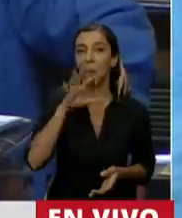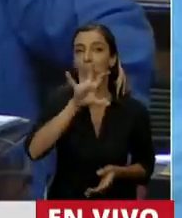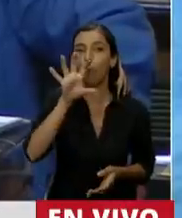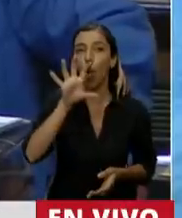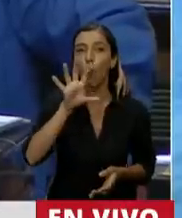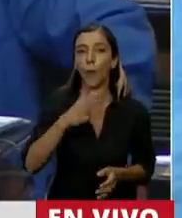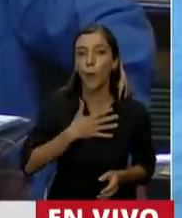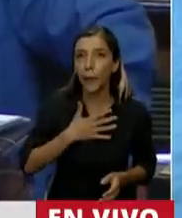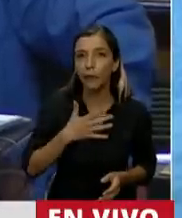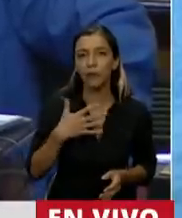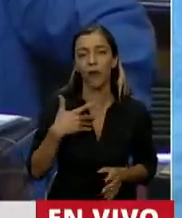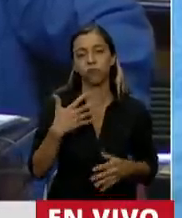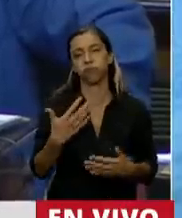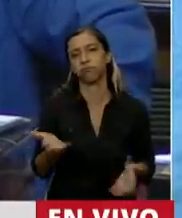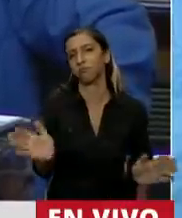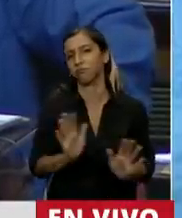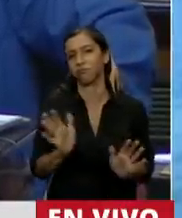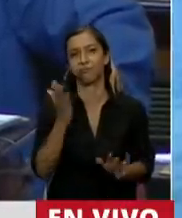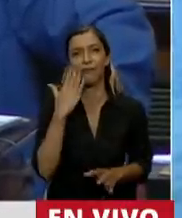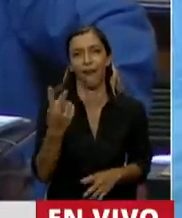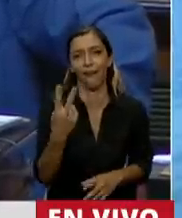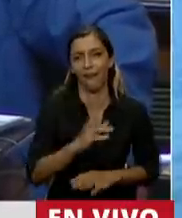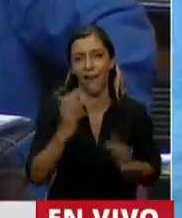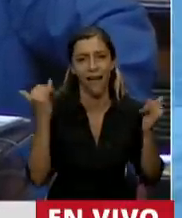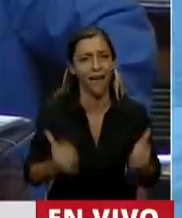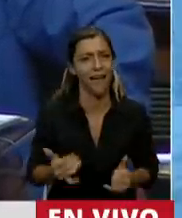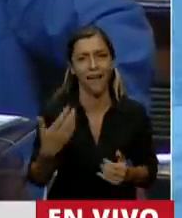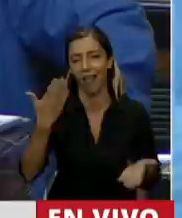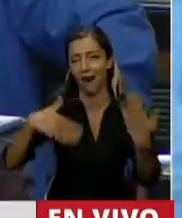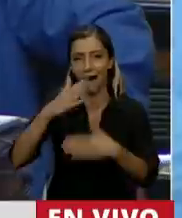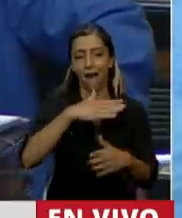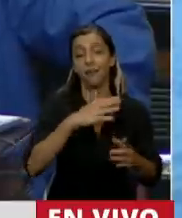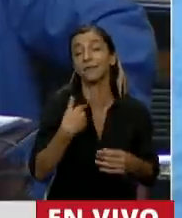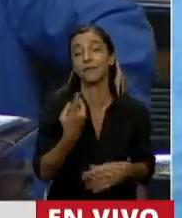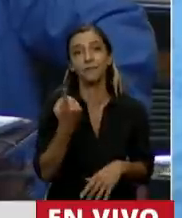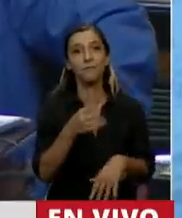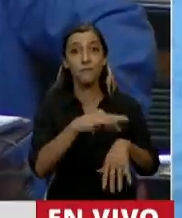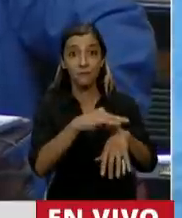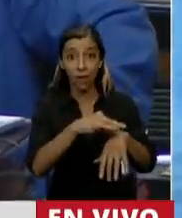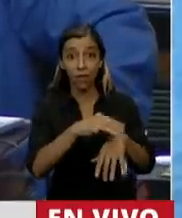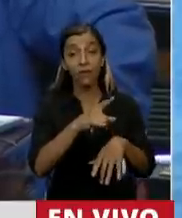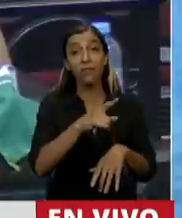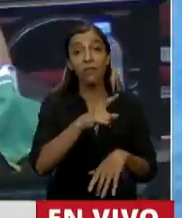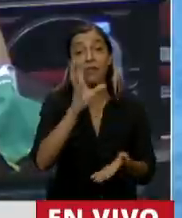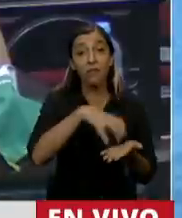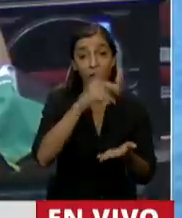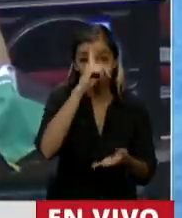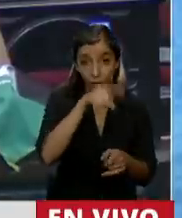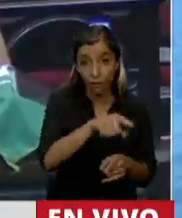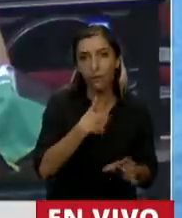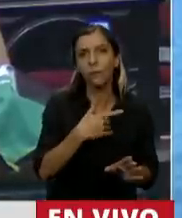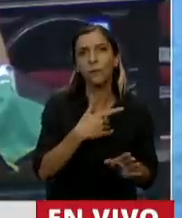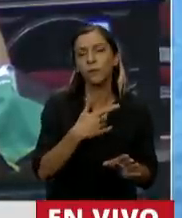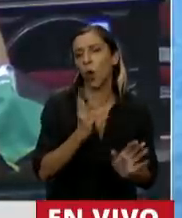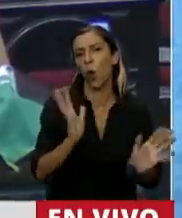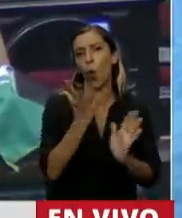que en el hospital público son antiaborto, pero en el sector privado realizan abortos sin problemas.